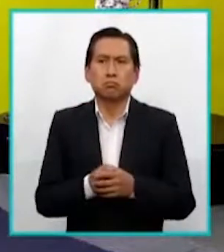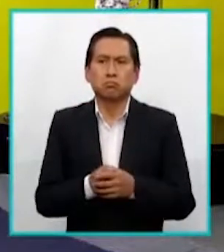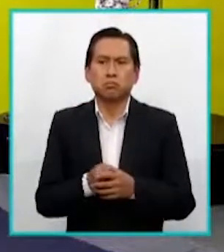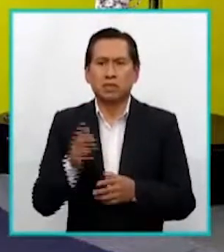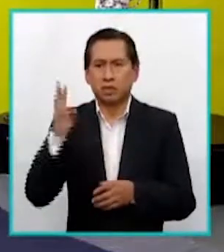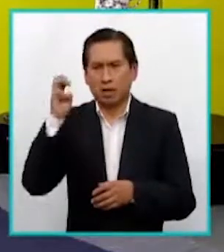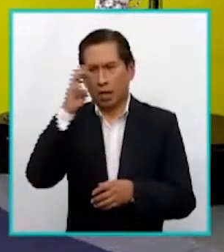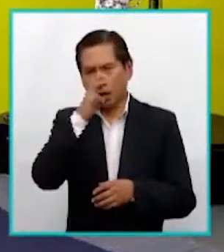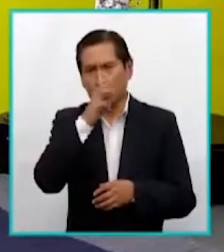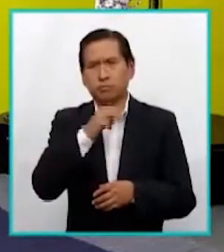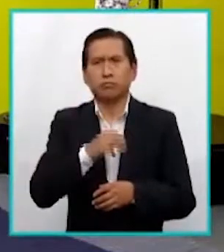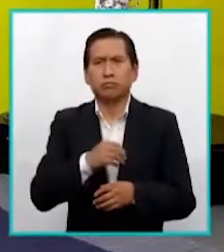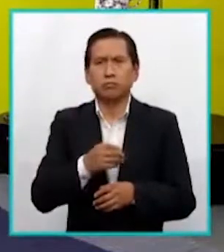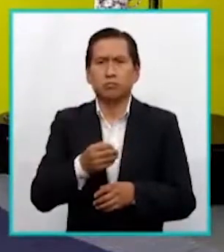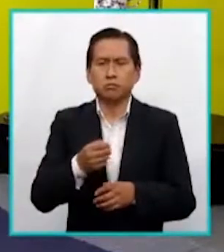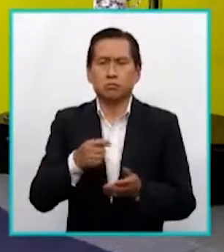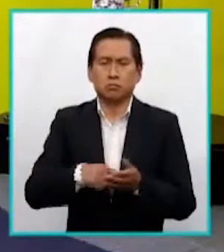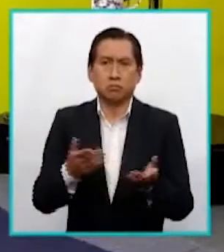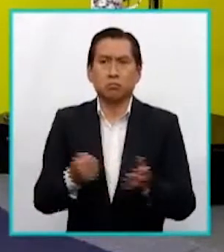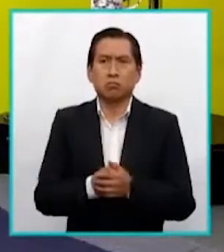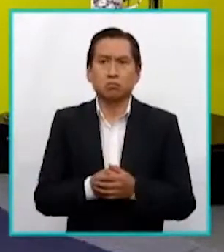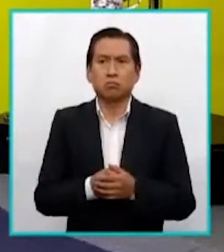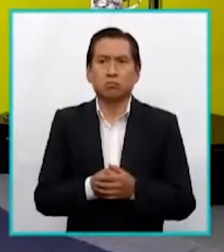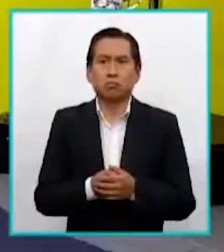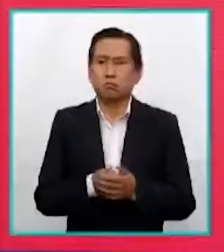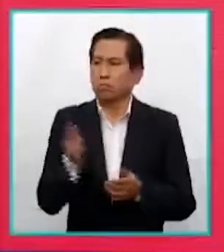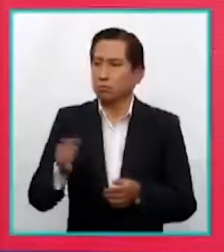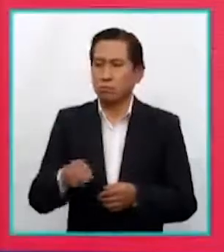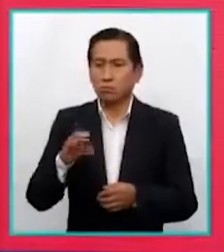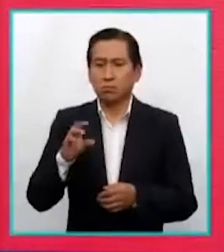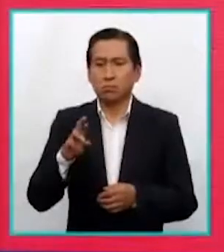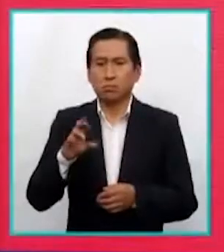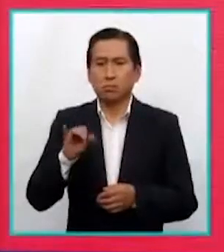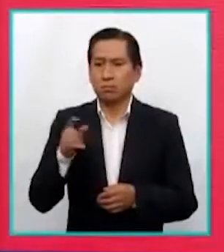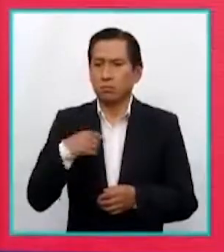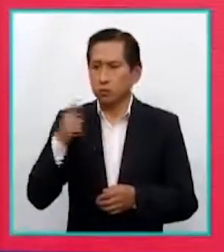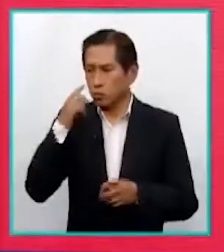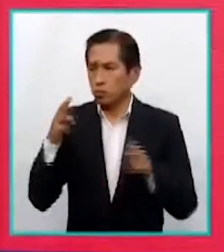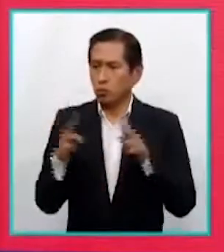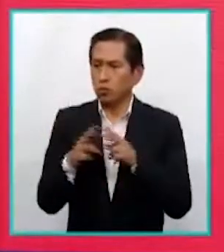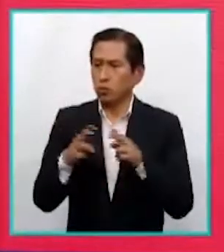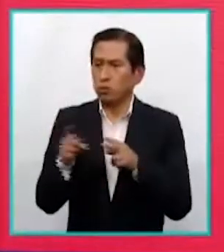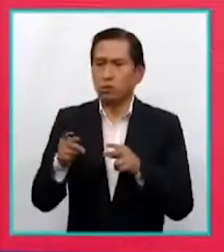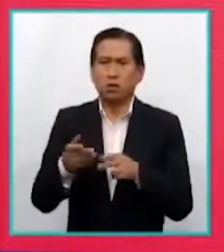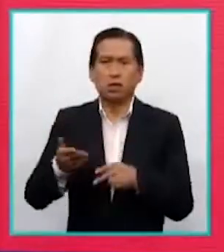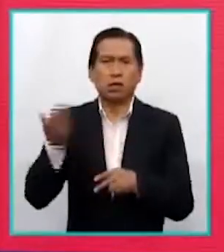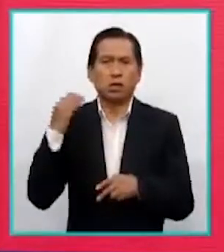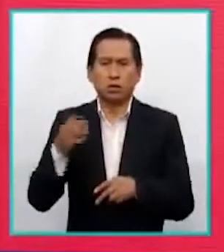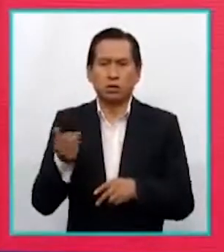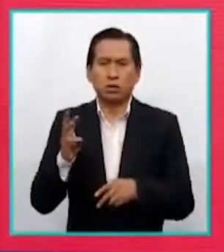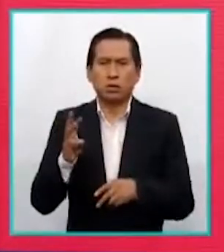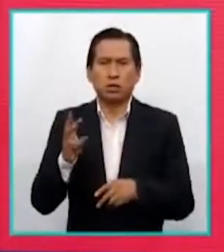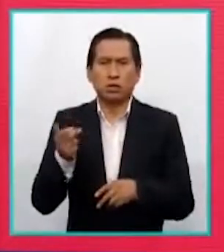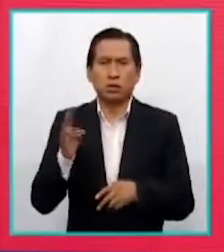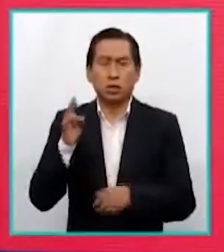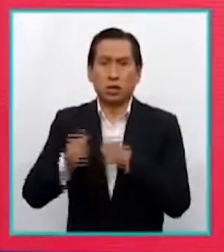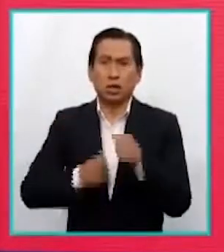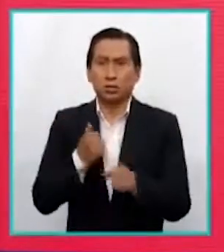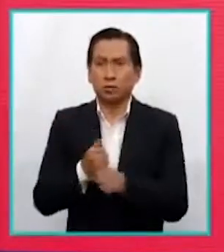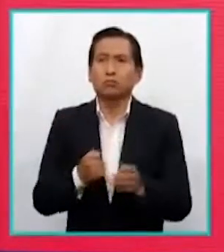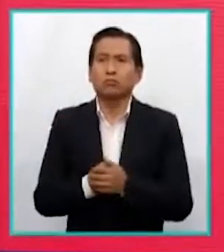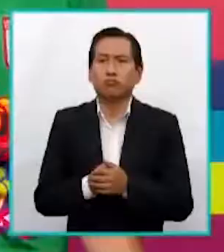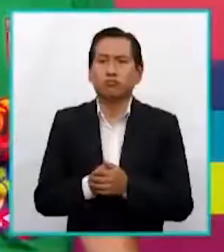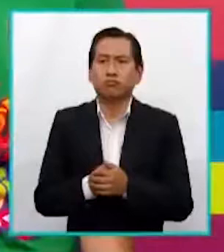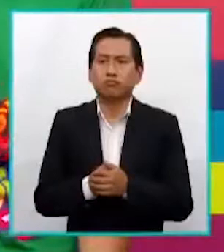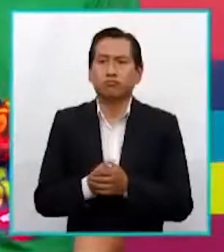bien extraña por ambos casos. A Cris yo lo conozco desde que teníamos 16 años, 17 años.